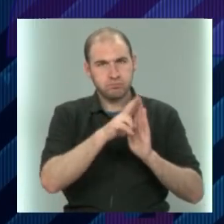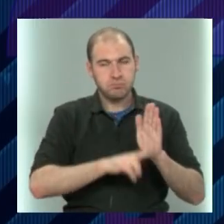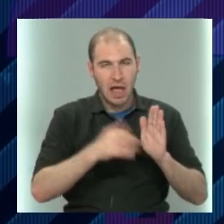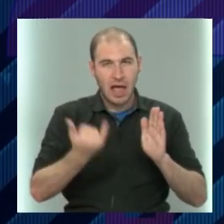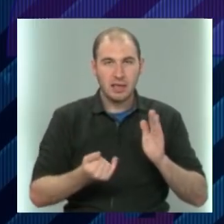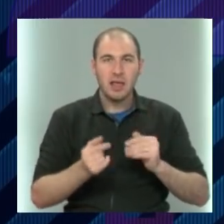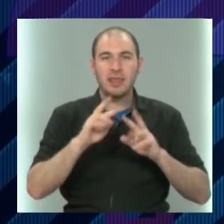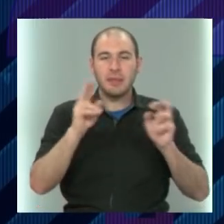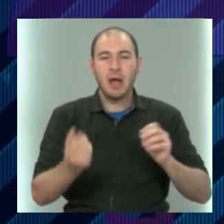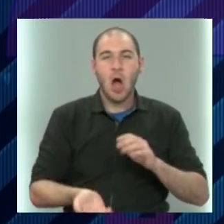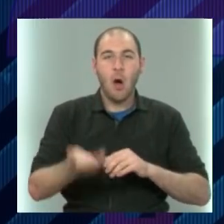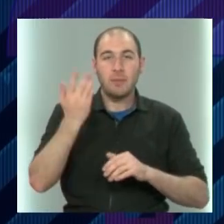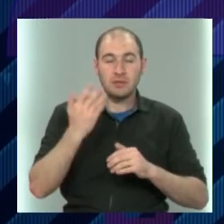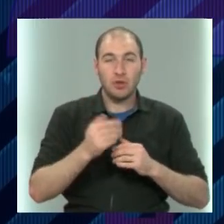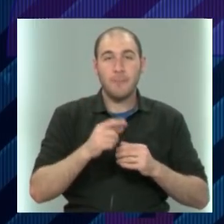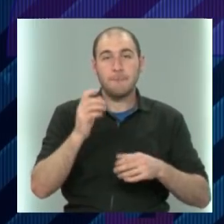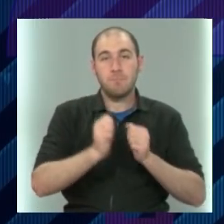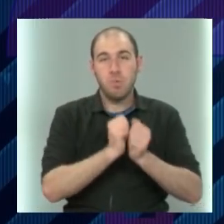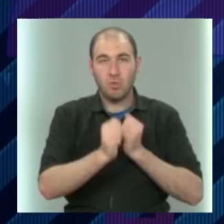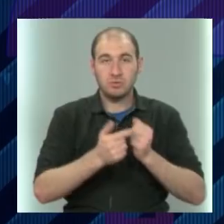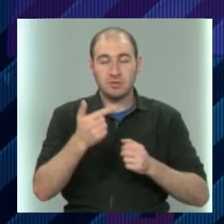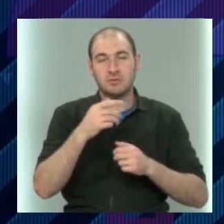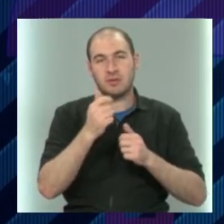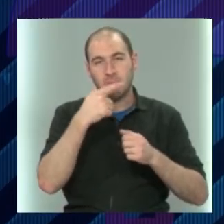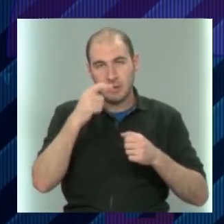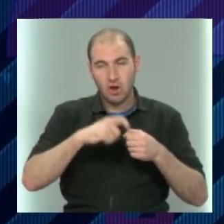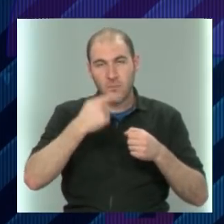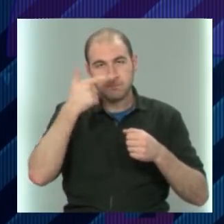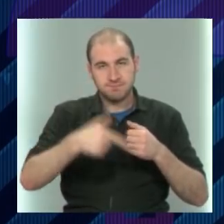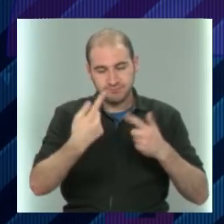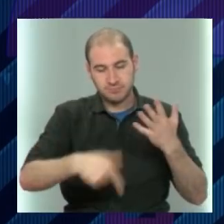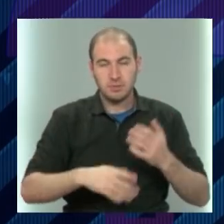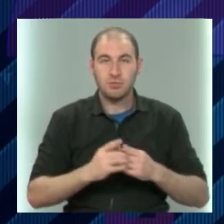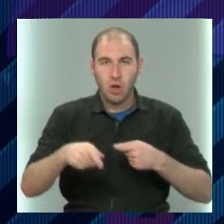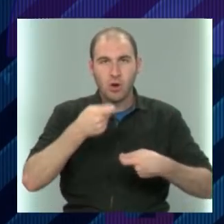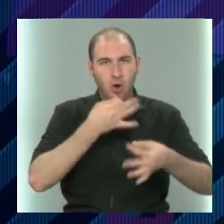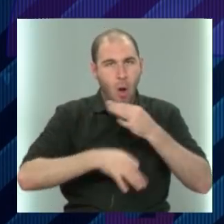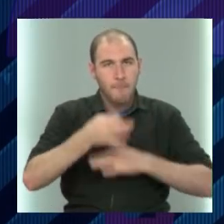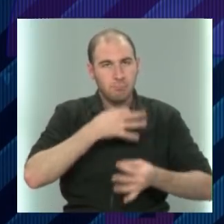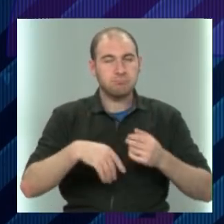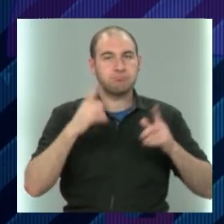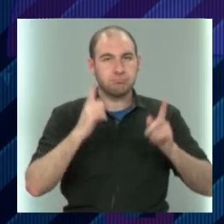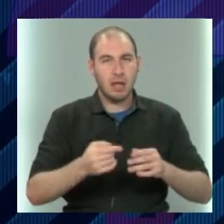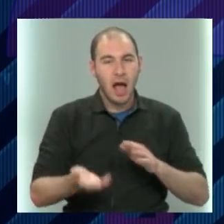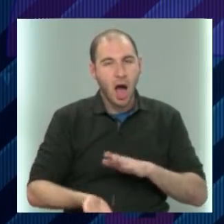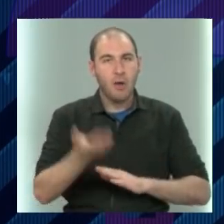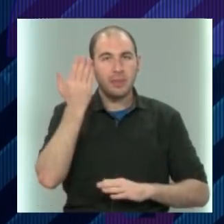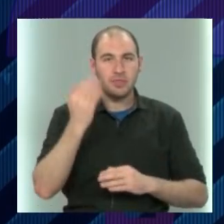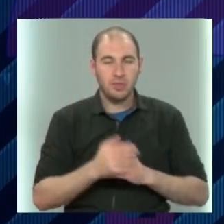relacionados con los aumentos en los niveles de producción de hidrocarburos, mejorando su sistema de comercialización y estimando un